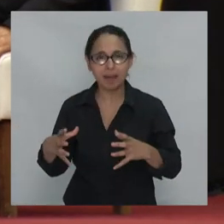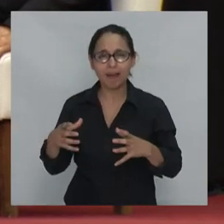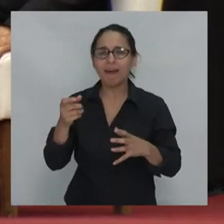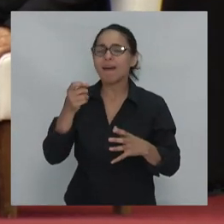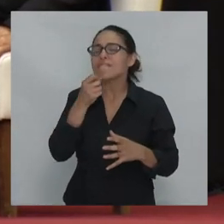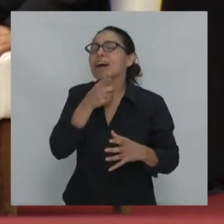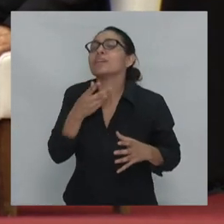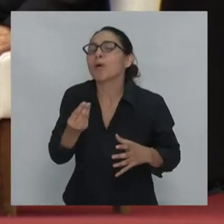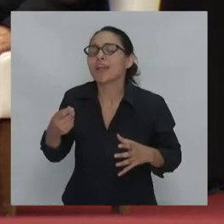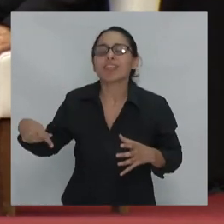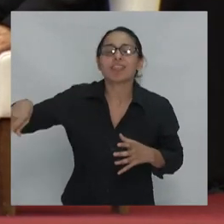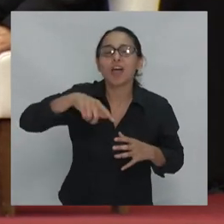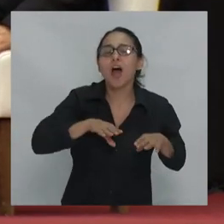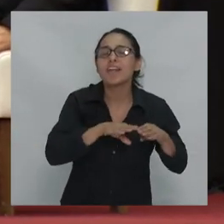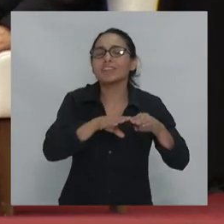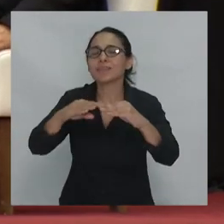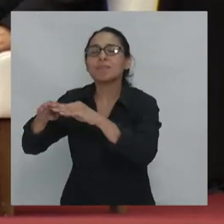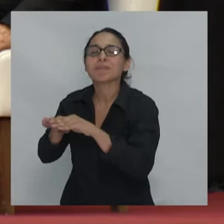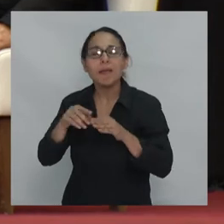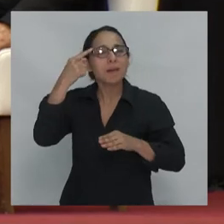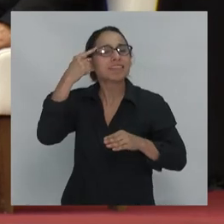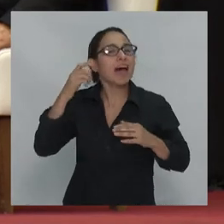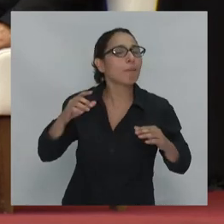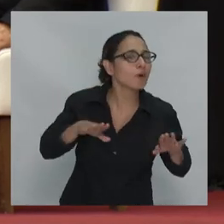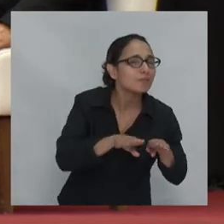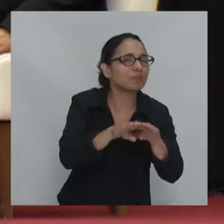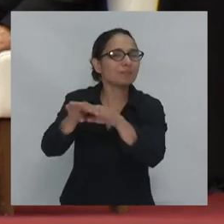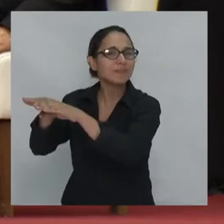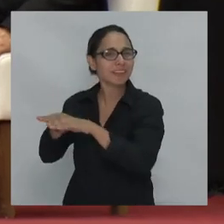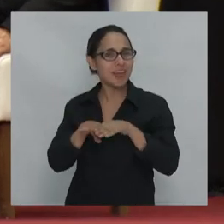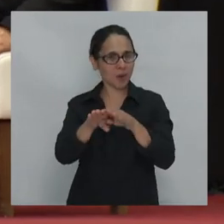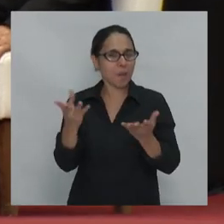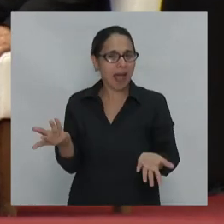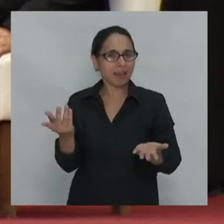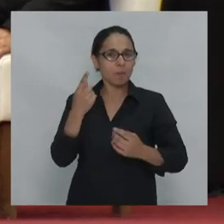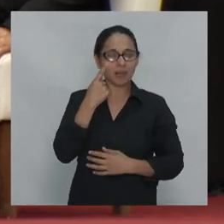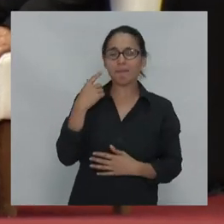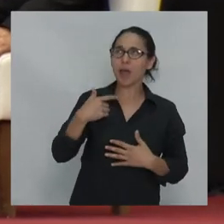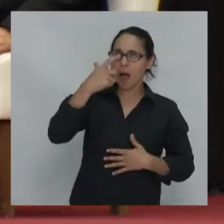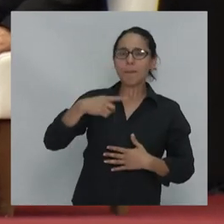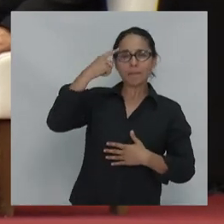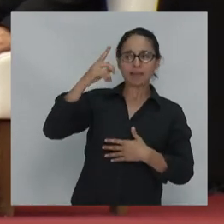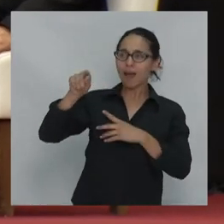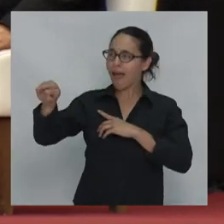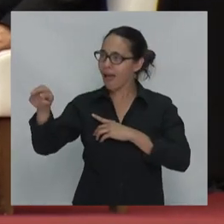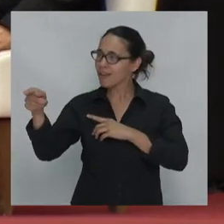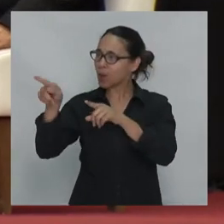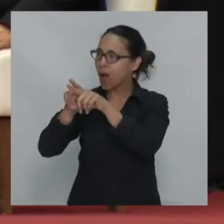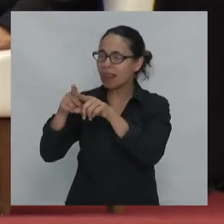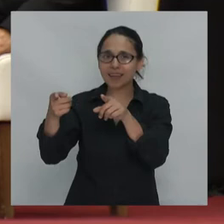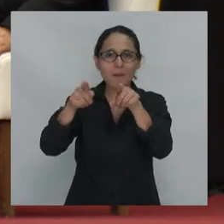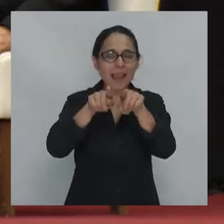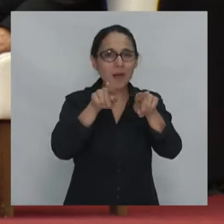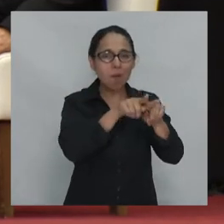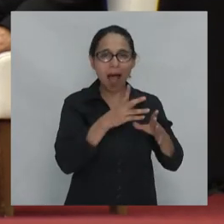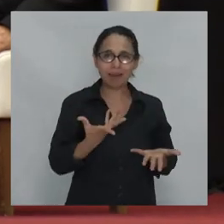creyendo en lo mismo y es fácil convocar a la gente cuando cada quien se reconoce en el otro, pero ellos no